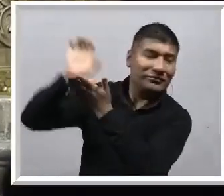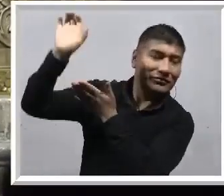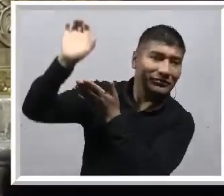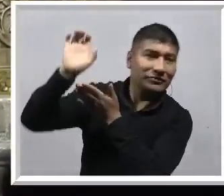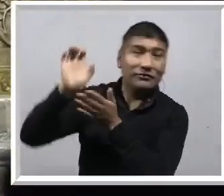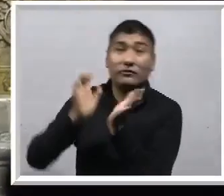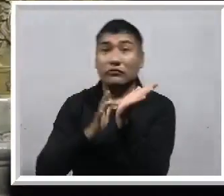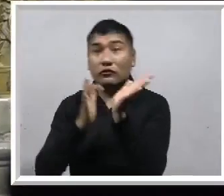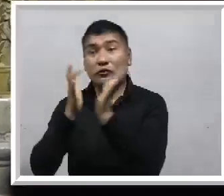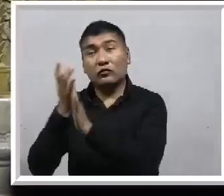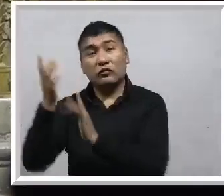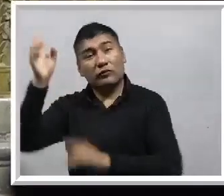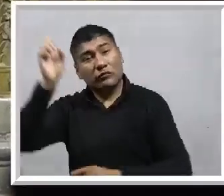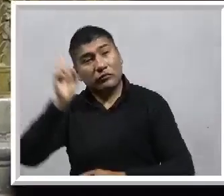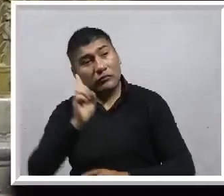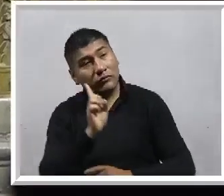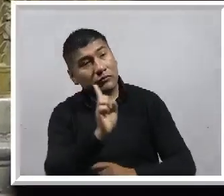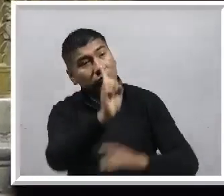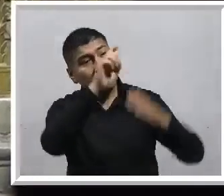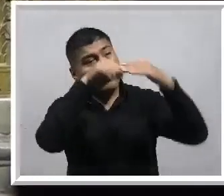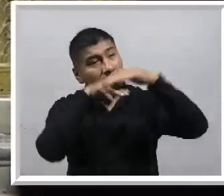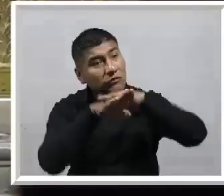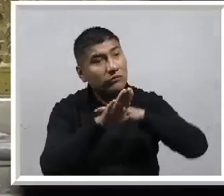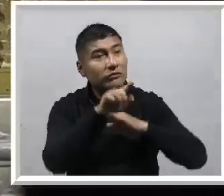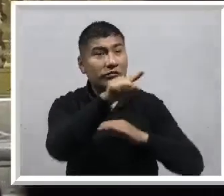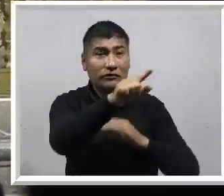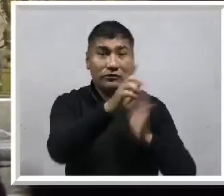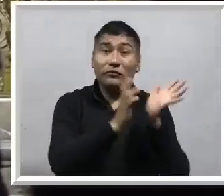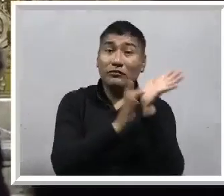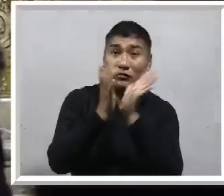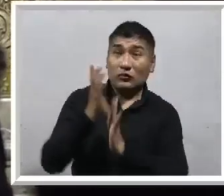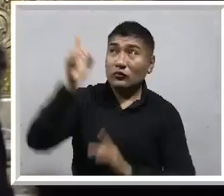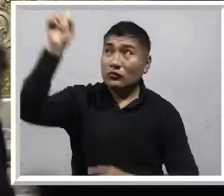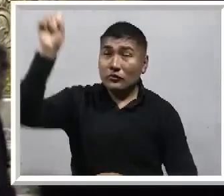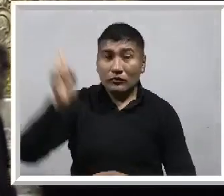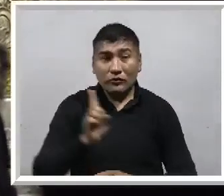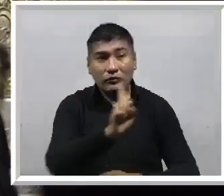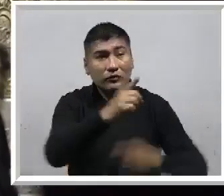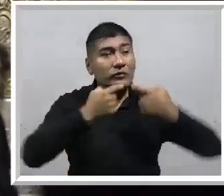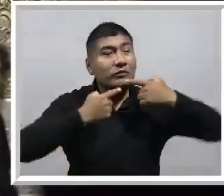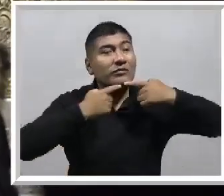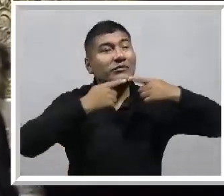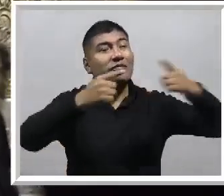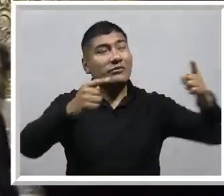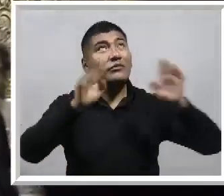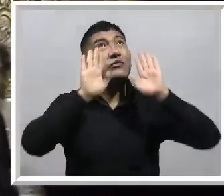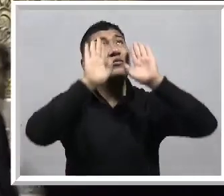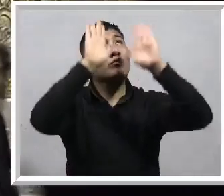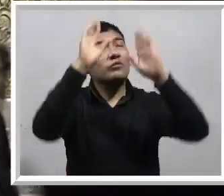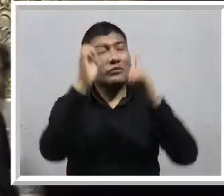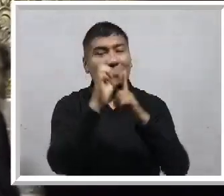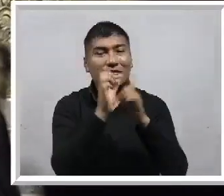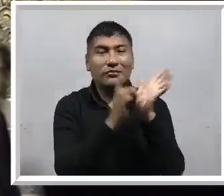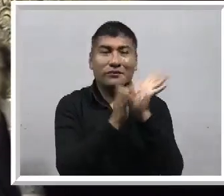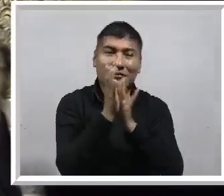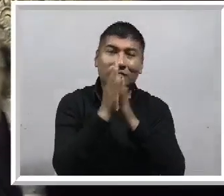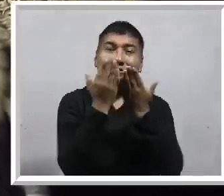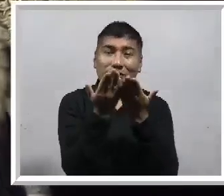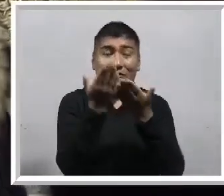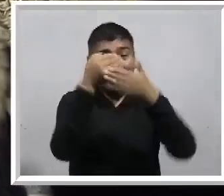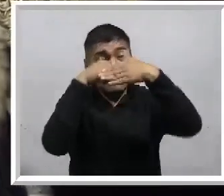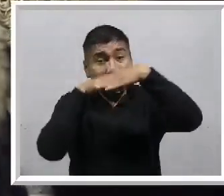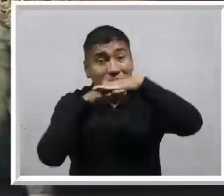entra ahí valiente Jesús no a anunciar la palabra del señor y ahí